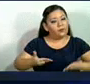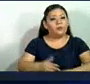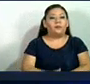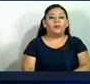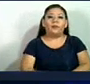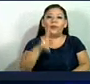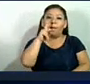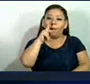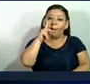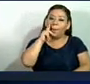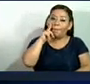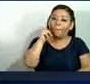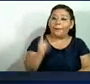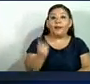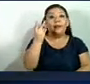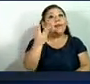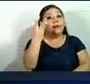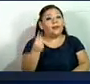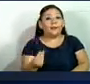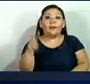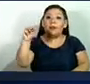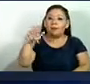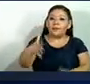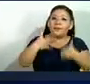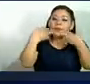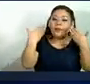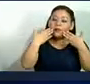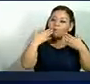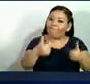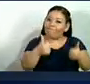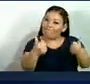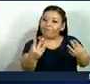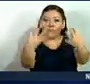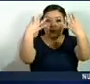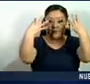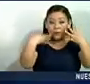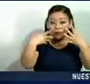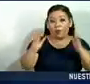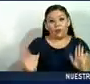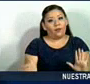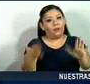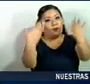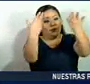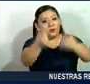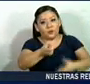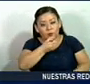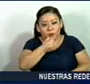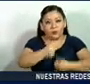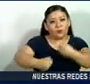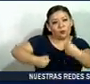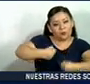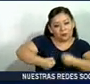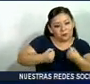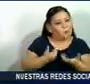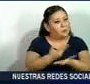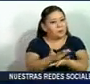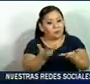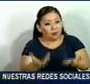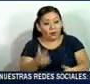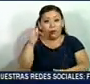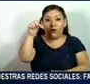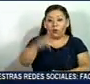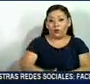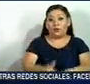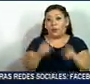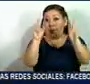Bienvenidos, feliz miércoles, qué bueno acompañarlos y por supuesto tenemos noticias del mundo del entretenimiento, deportes y mucho más. Vamos a